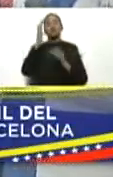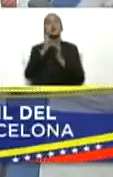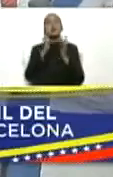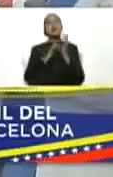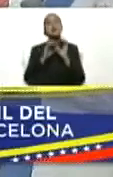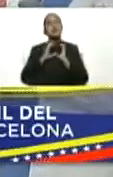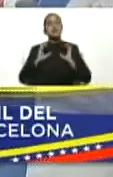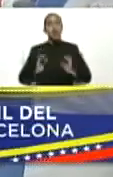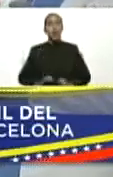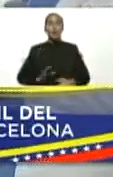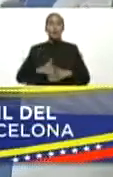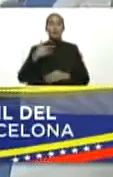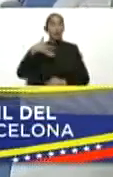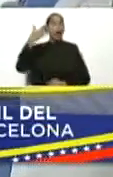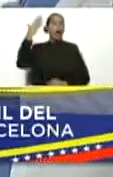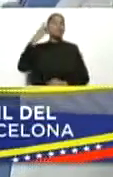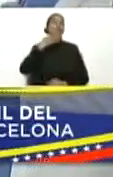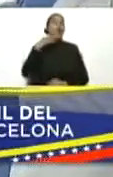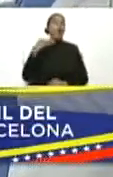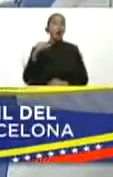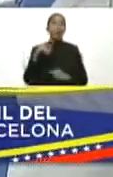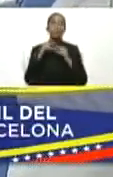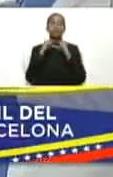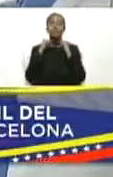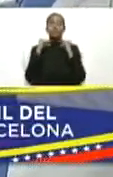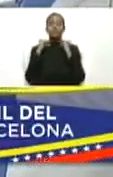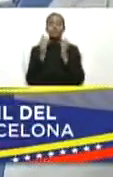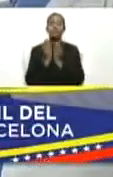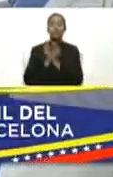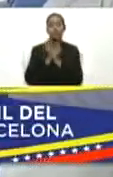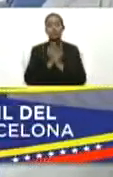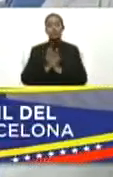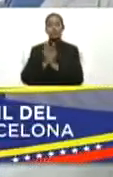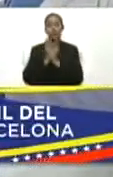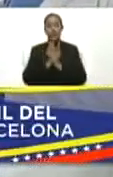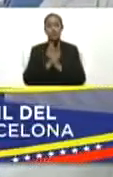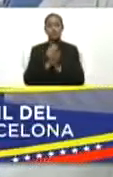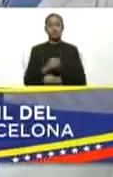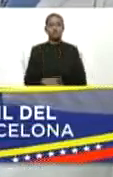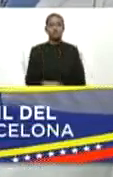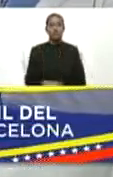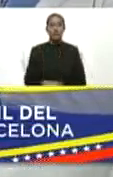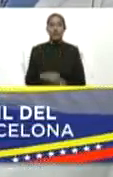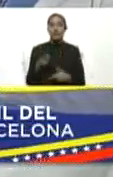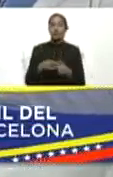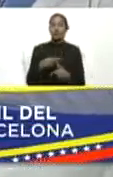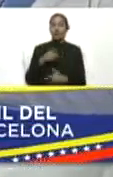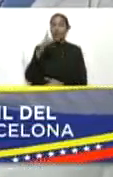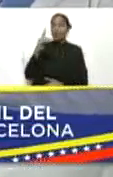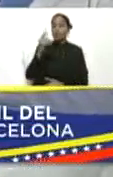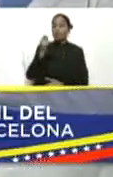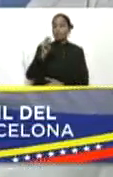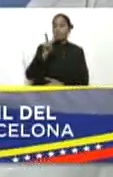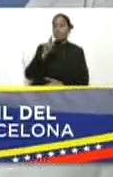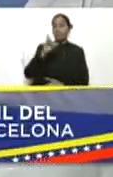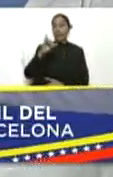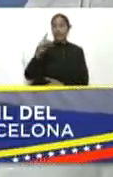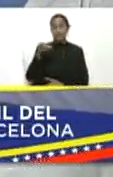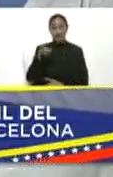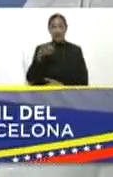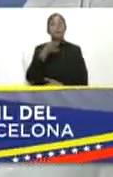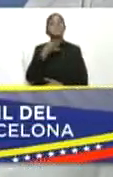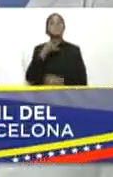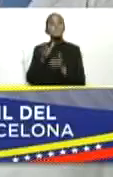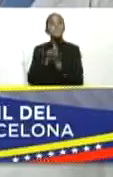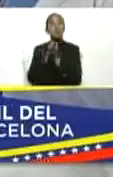más cristiano que nunca. Y David se enfrentó al más